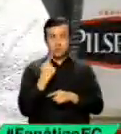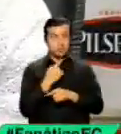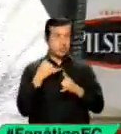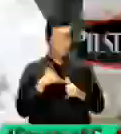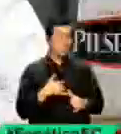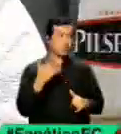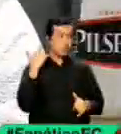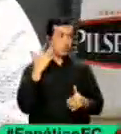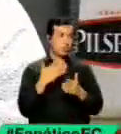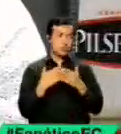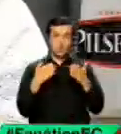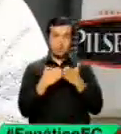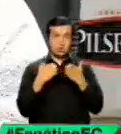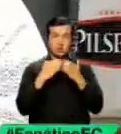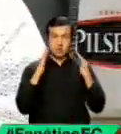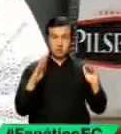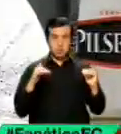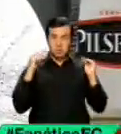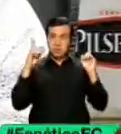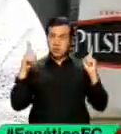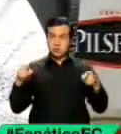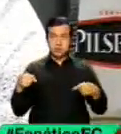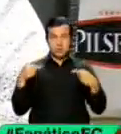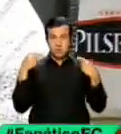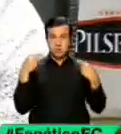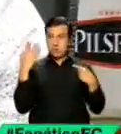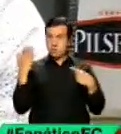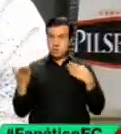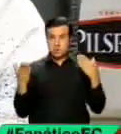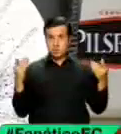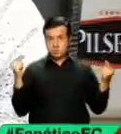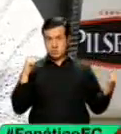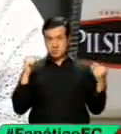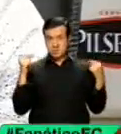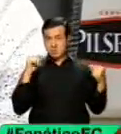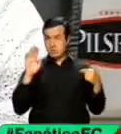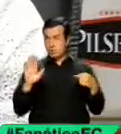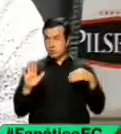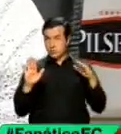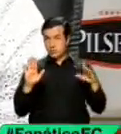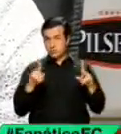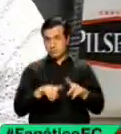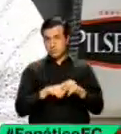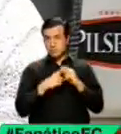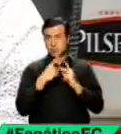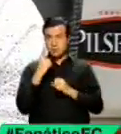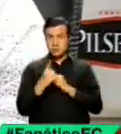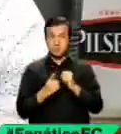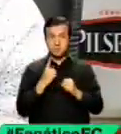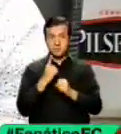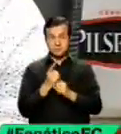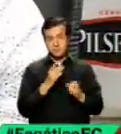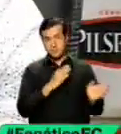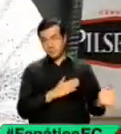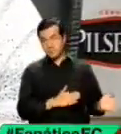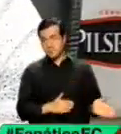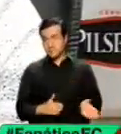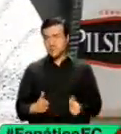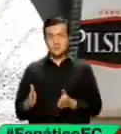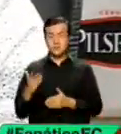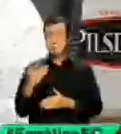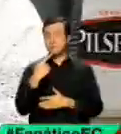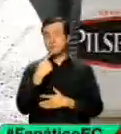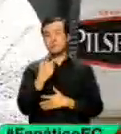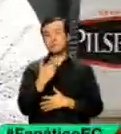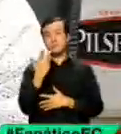club. Somos dos equipos grandes que nos vamos a enfrentar y los dos, si cuando empieza el año, si vos